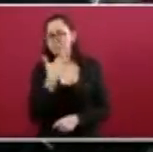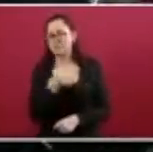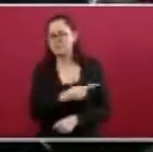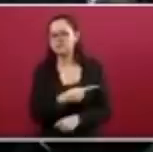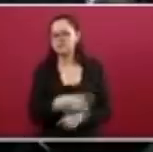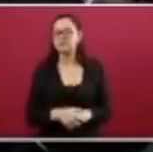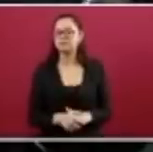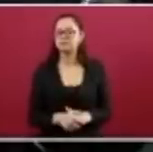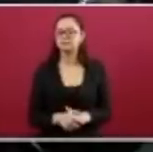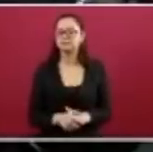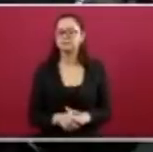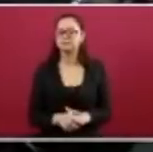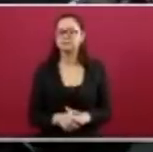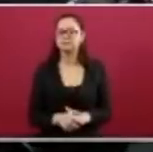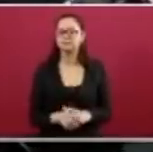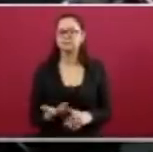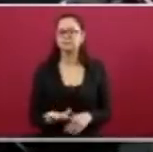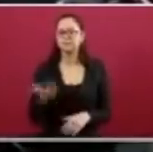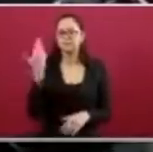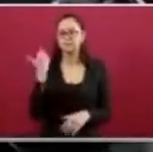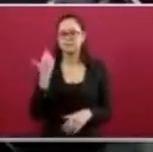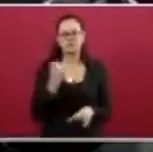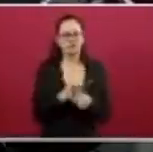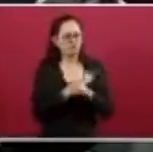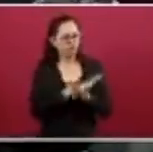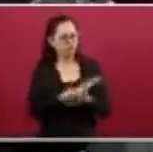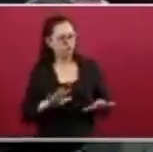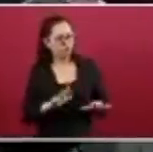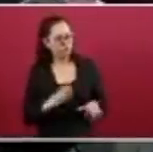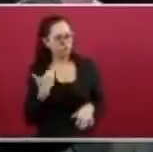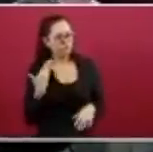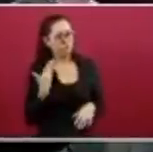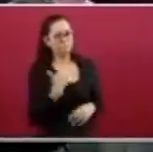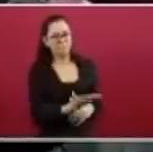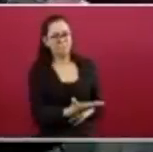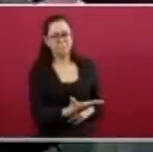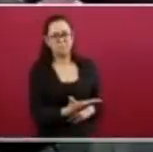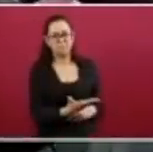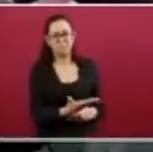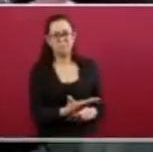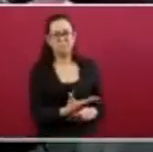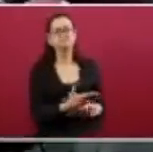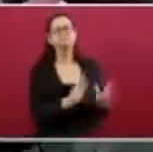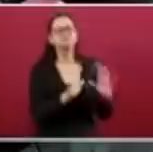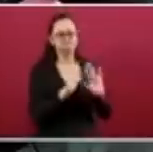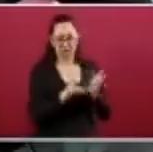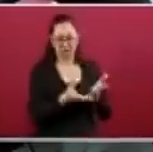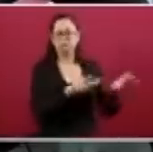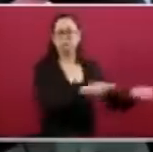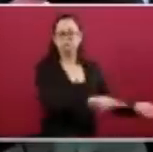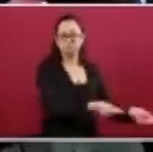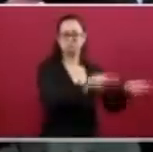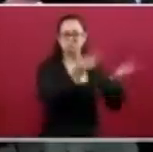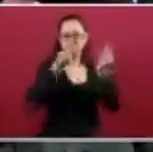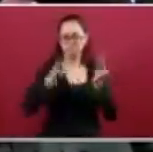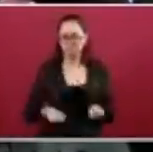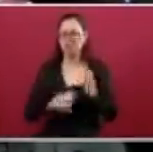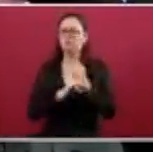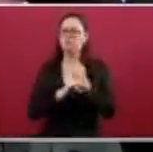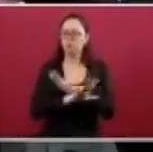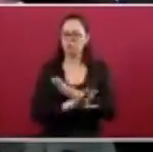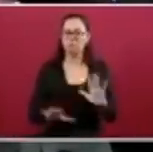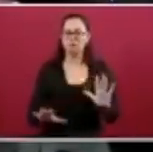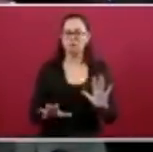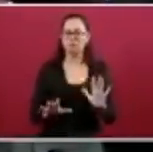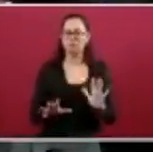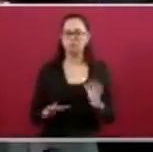pasada yo solicité un informe y ya se me presentó ese informe.